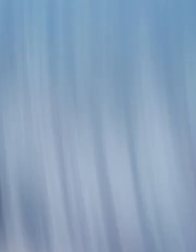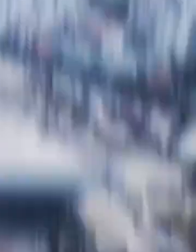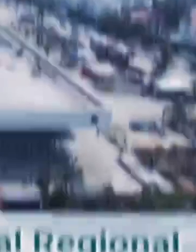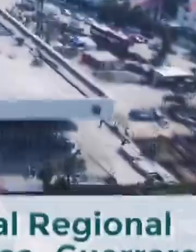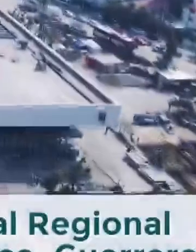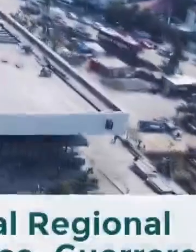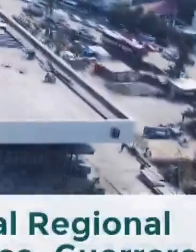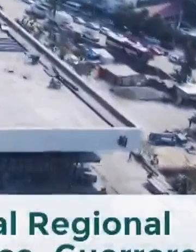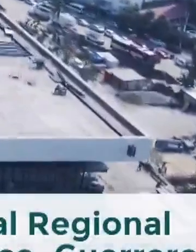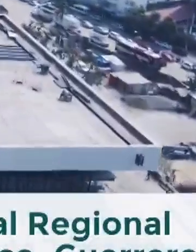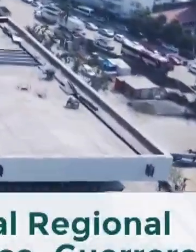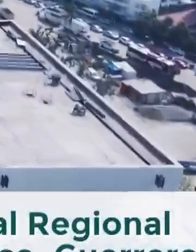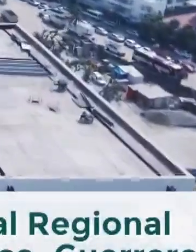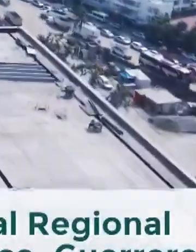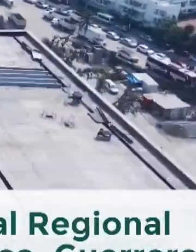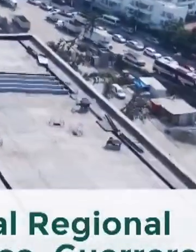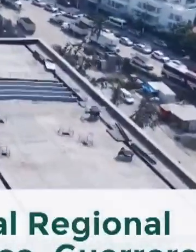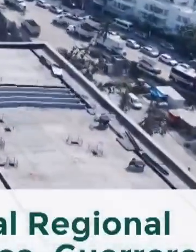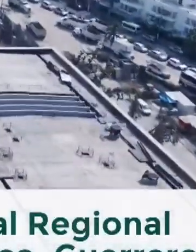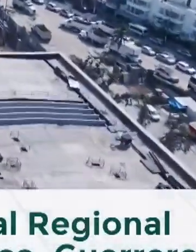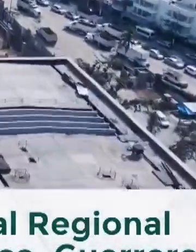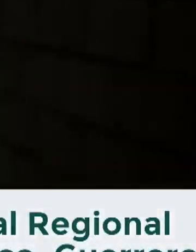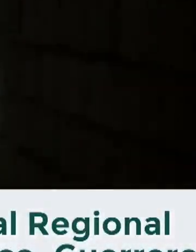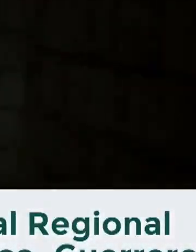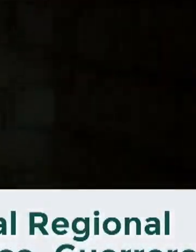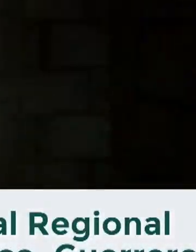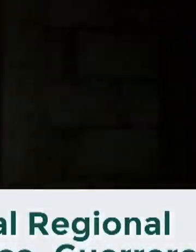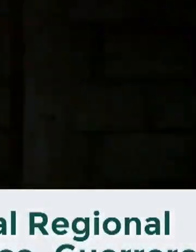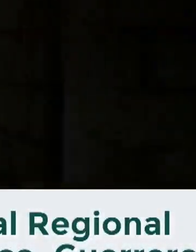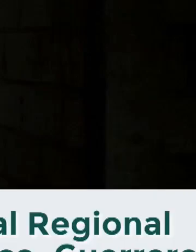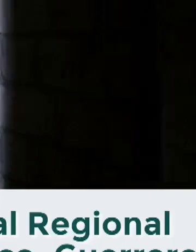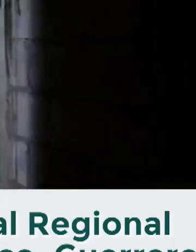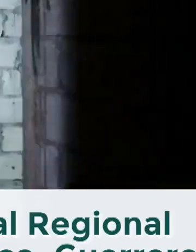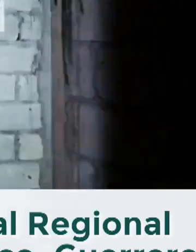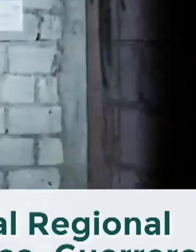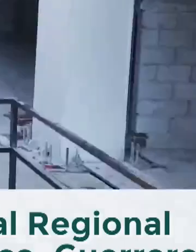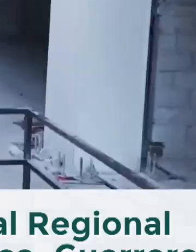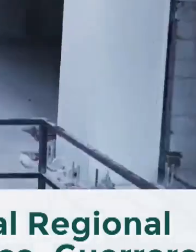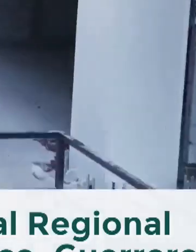Y Hospital Regional de Alta Especialidad de Acapulco, Guerrero,